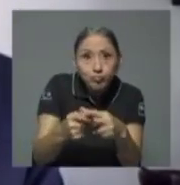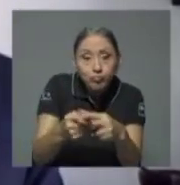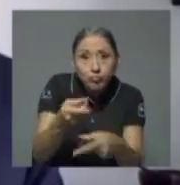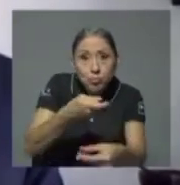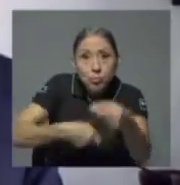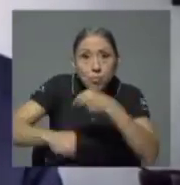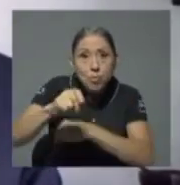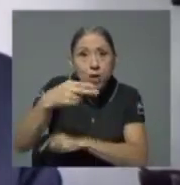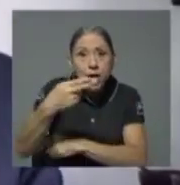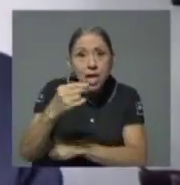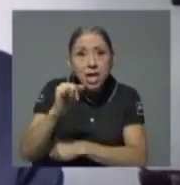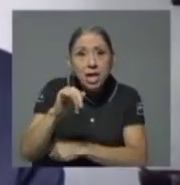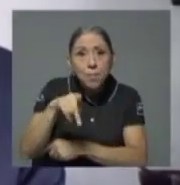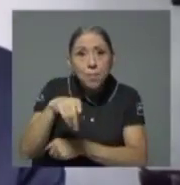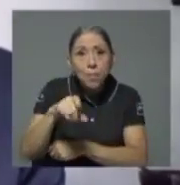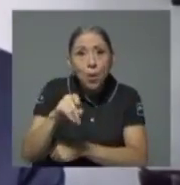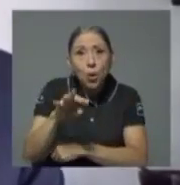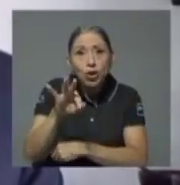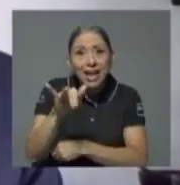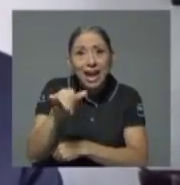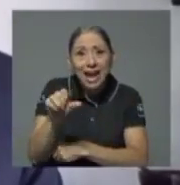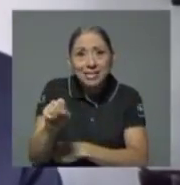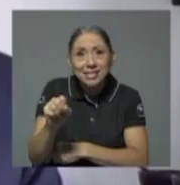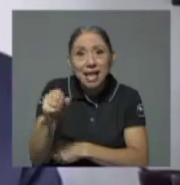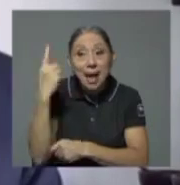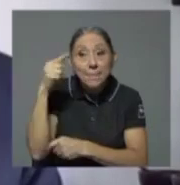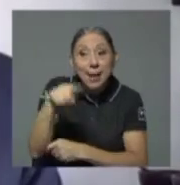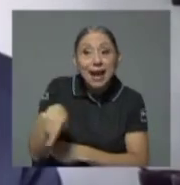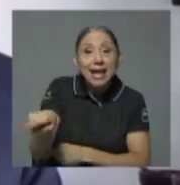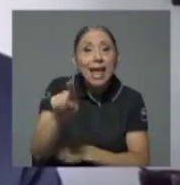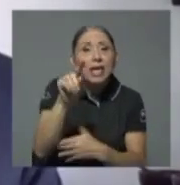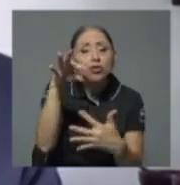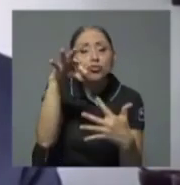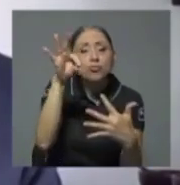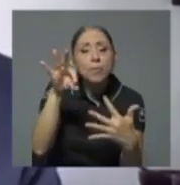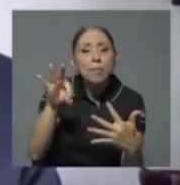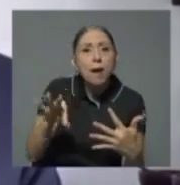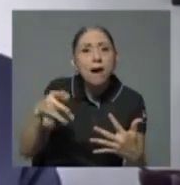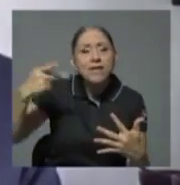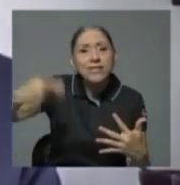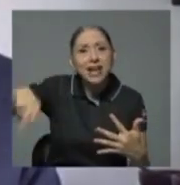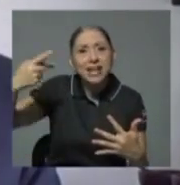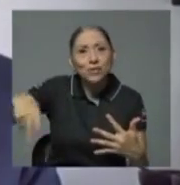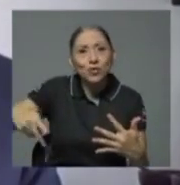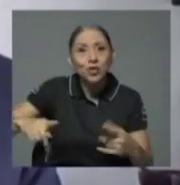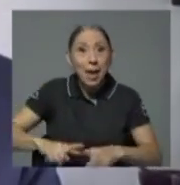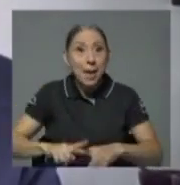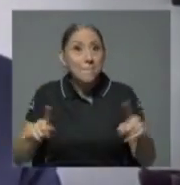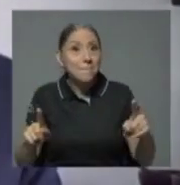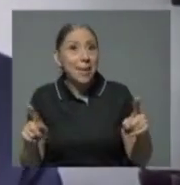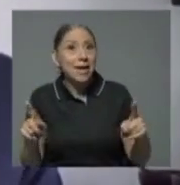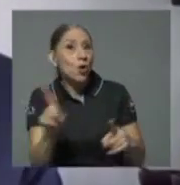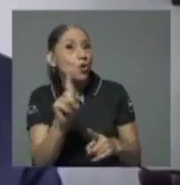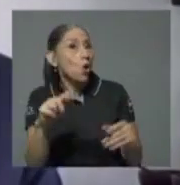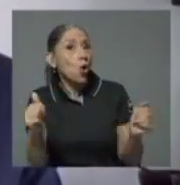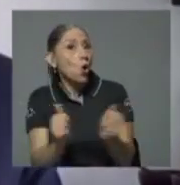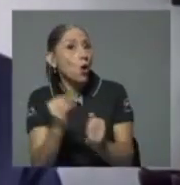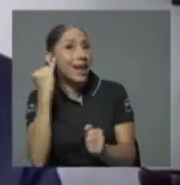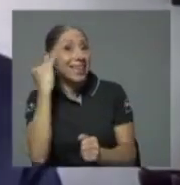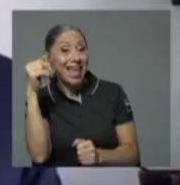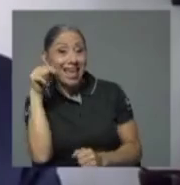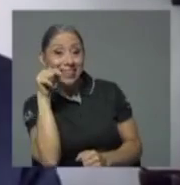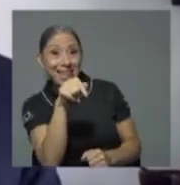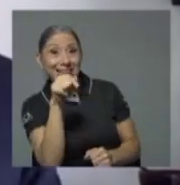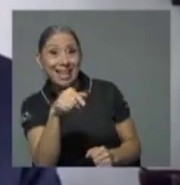para que seleccionen esos riesgos, pero no con la idea de que esos activos generados, esas hipotecas, se queden